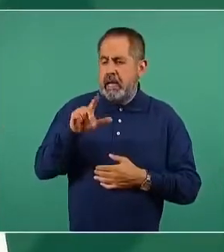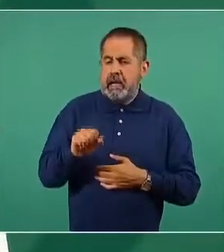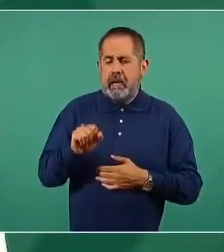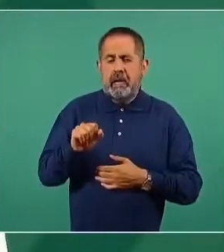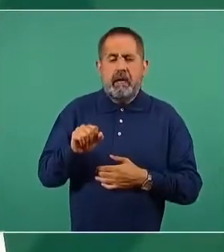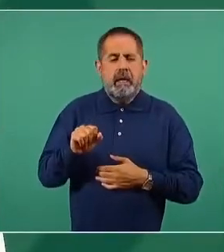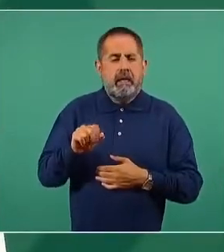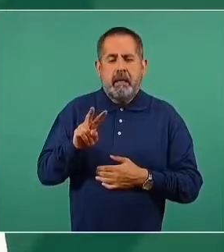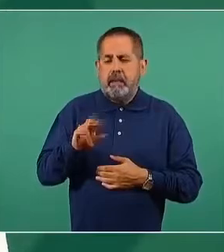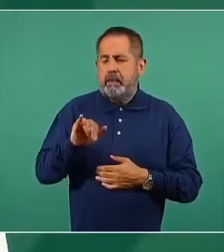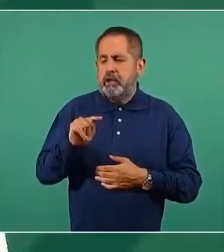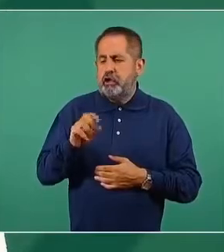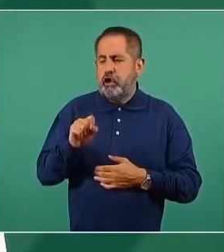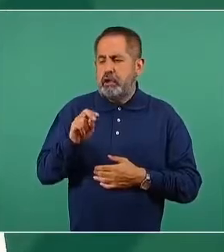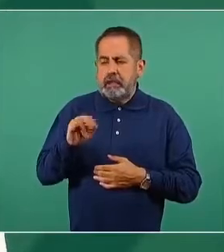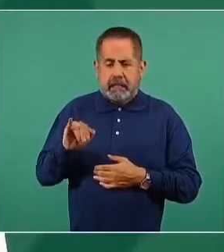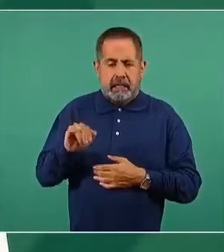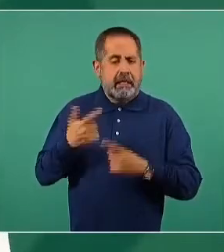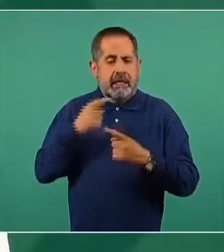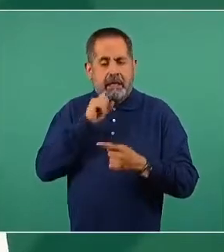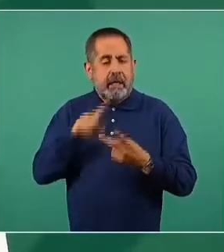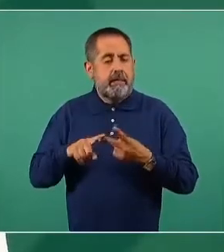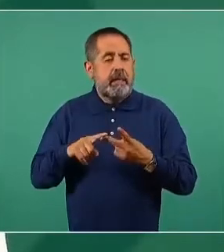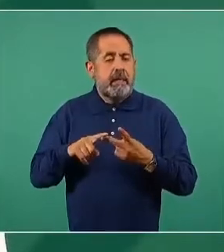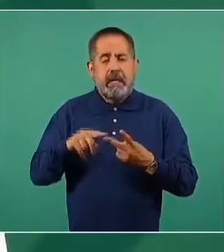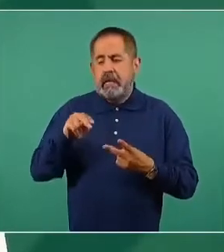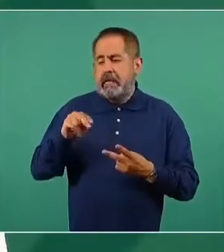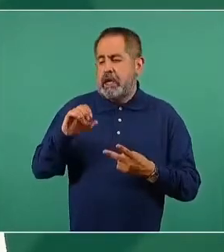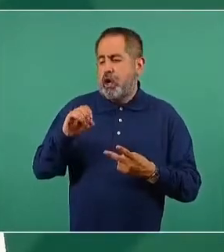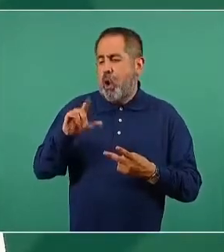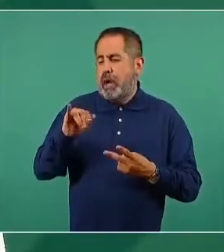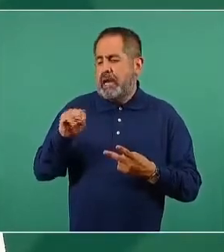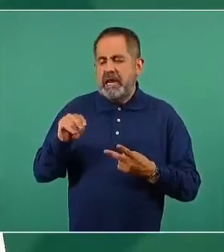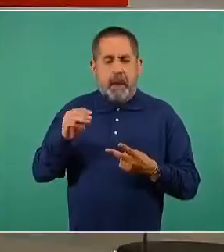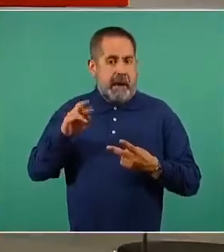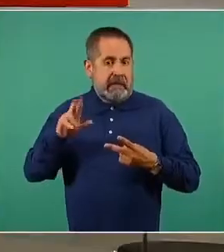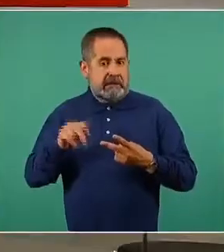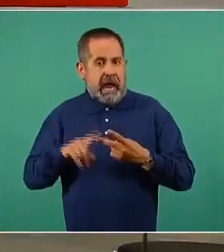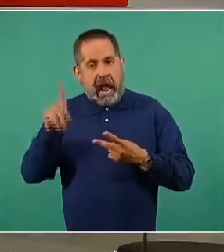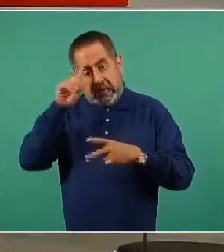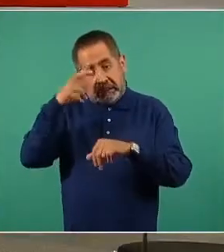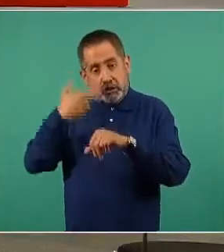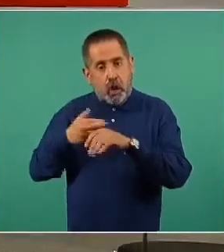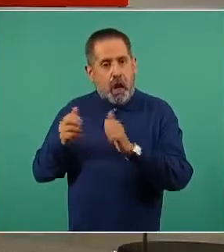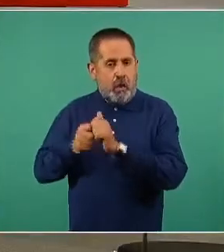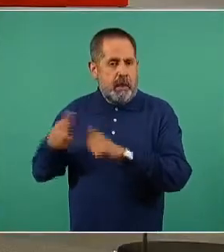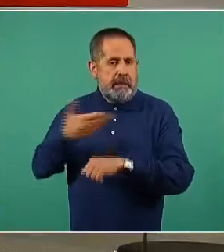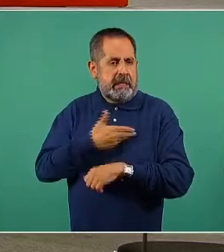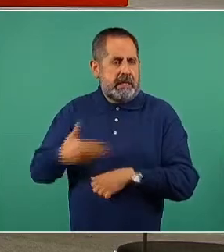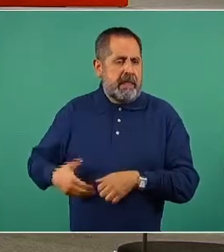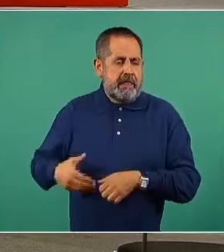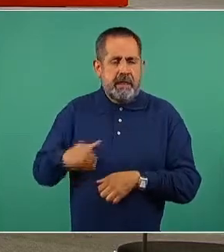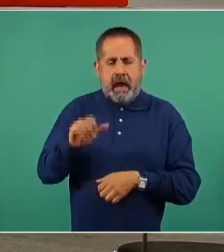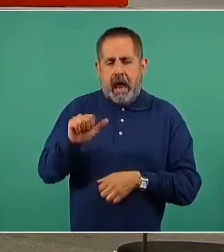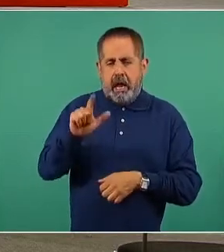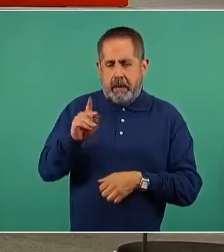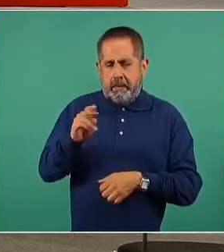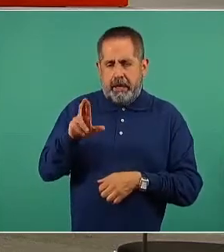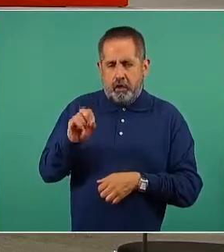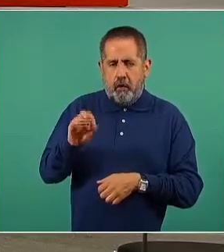doctora Carla Bizzotti, y también la maestra Cecilia Nicolini, asesora del presidente Alberto Fernández. Hemos